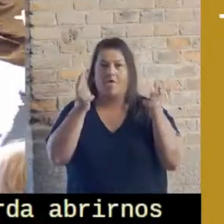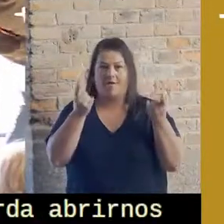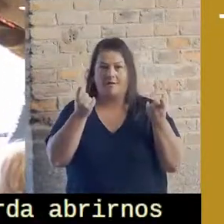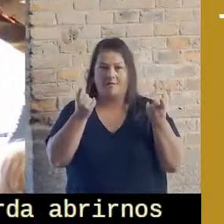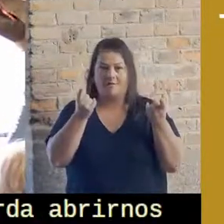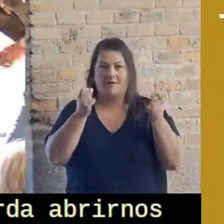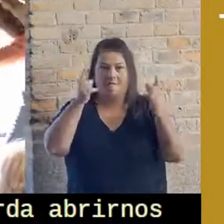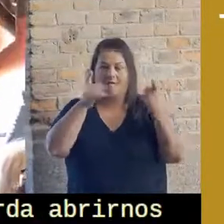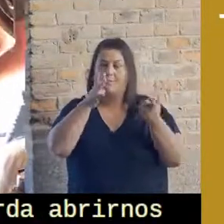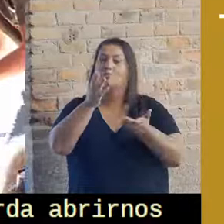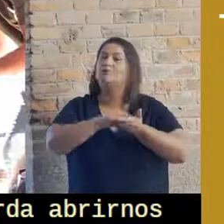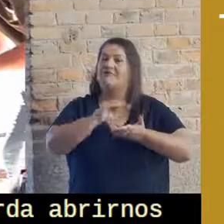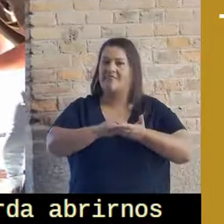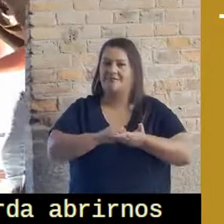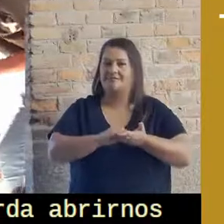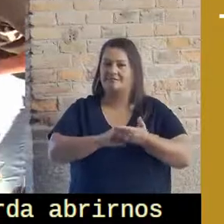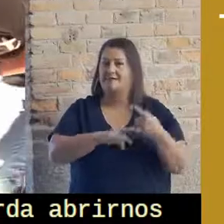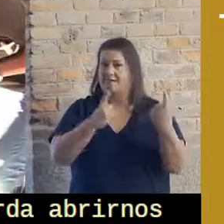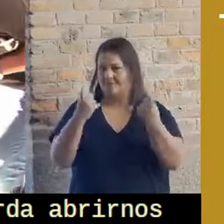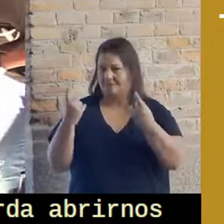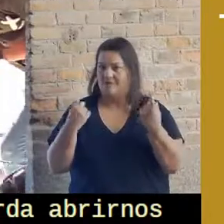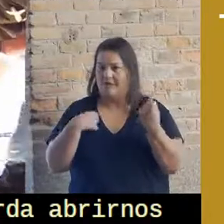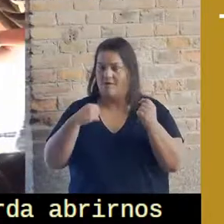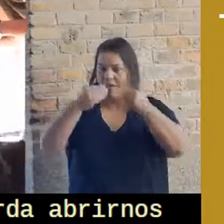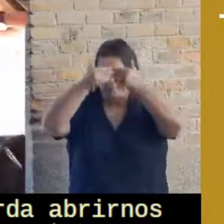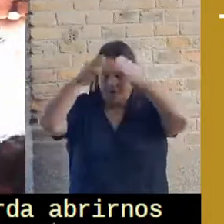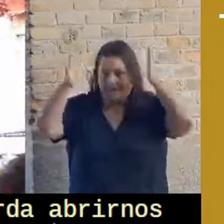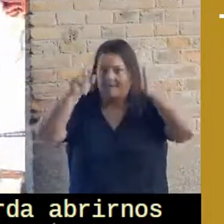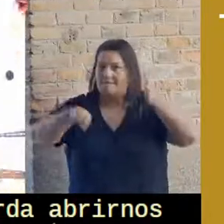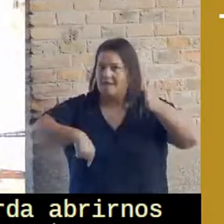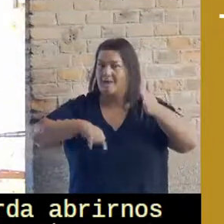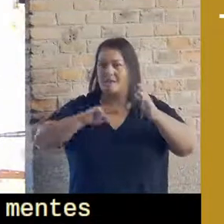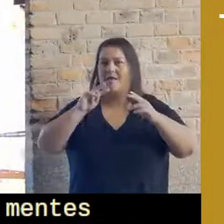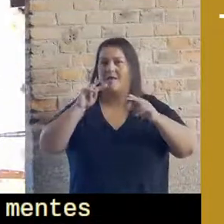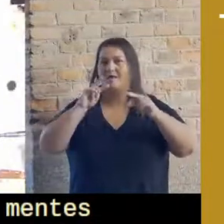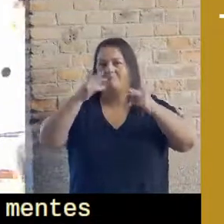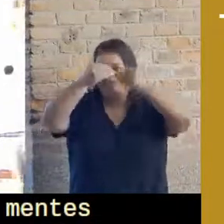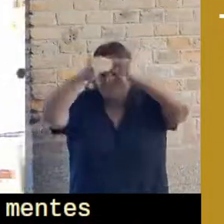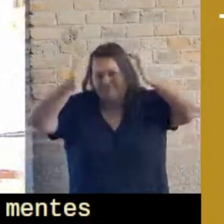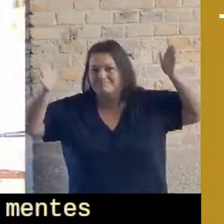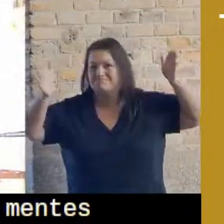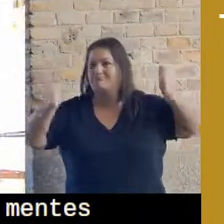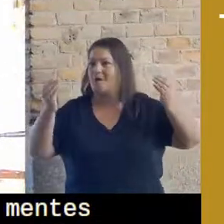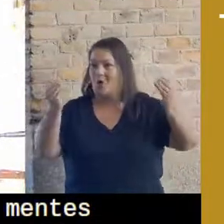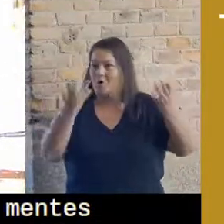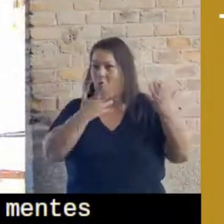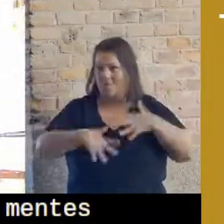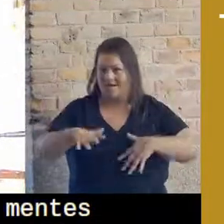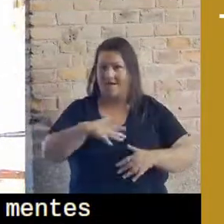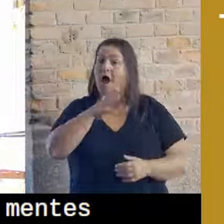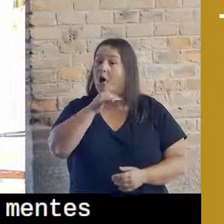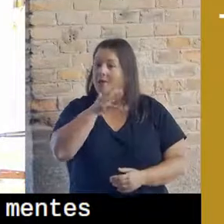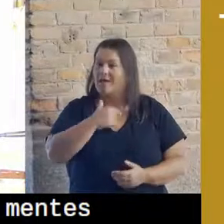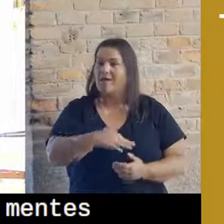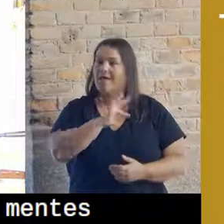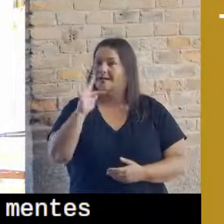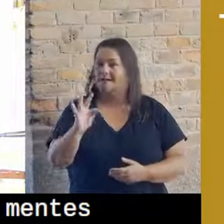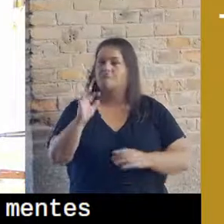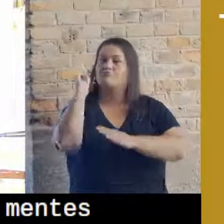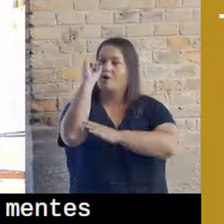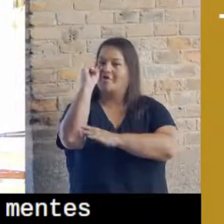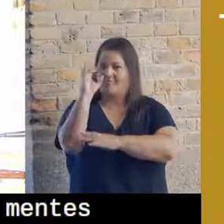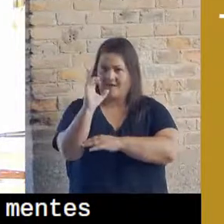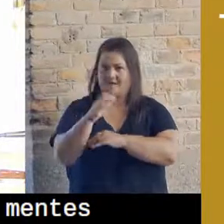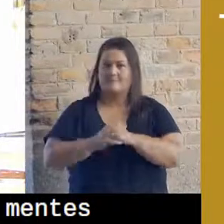muchas veces es necesario abrir las Mentes cambiar la mirada pasamos a a la siguiente